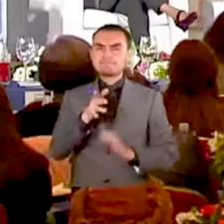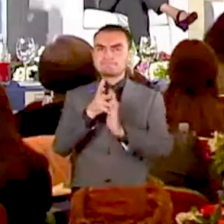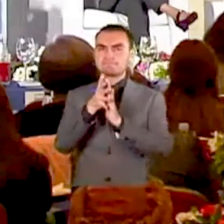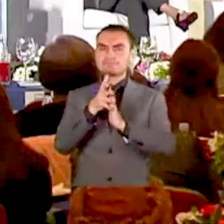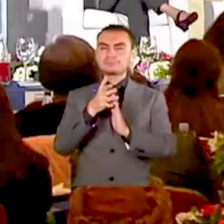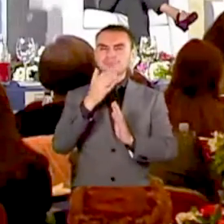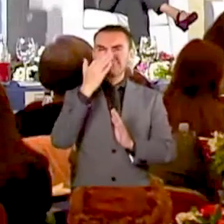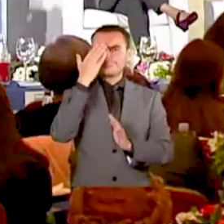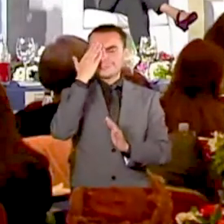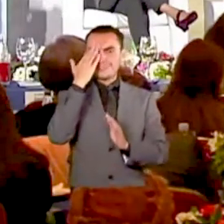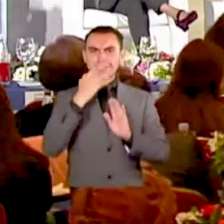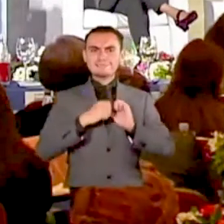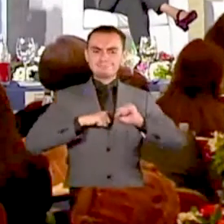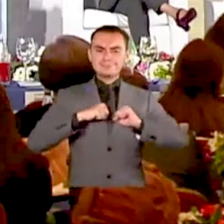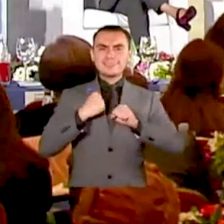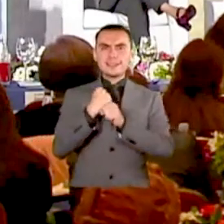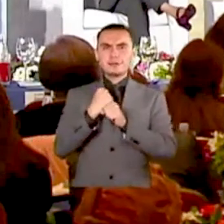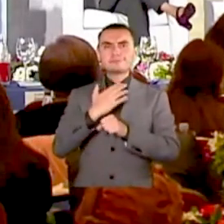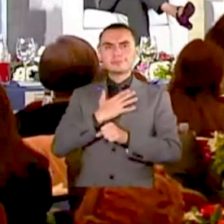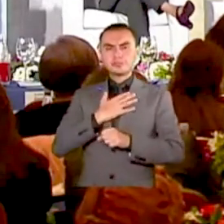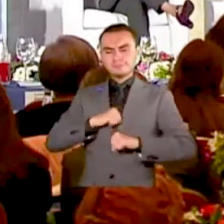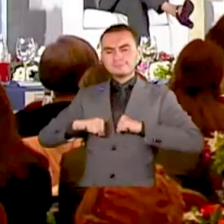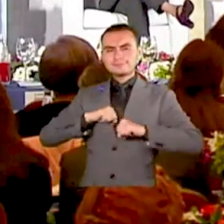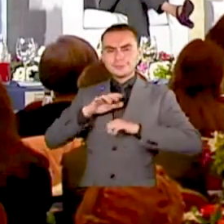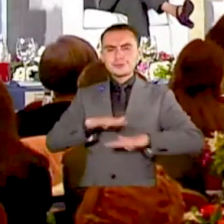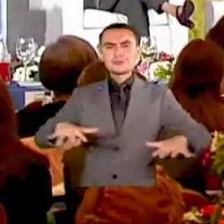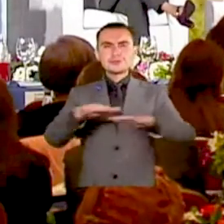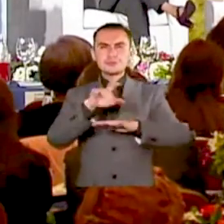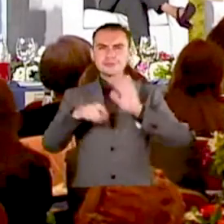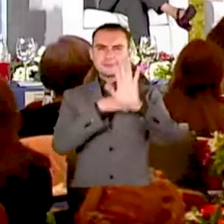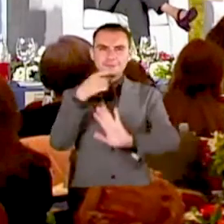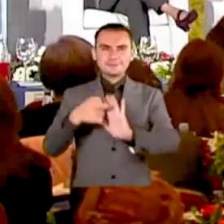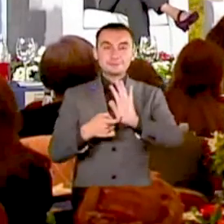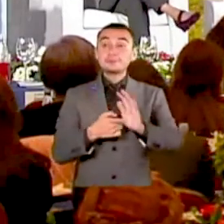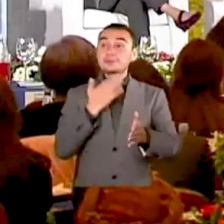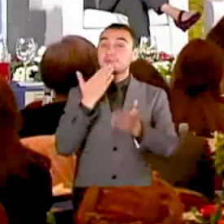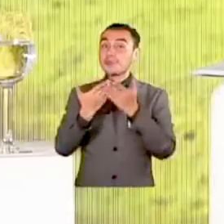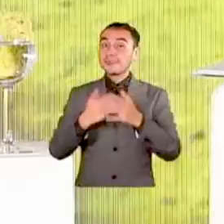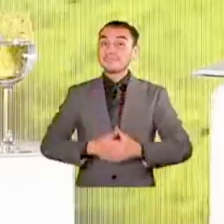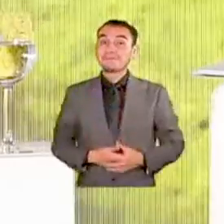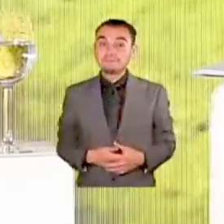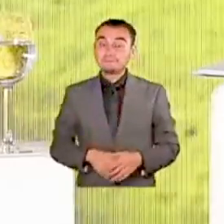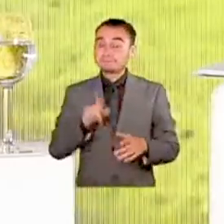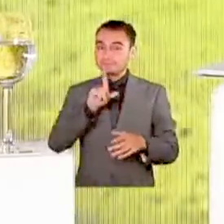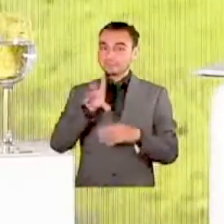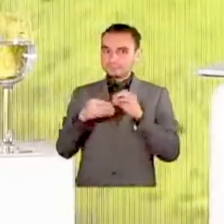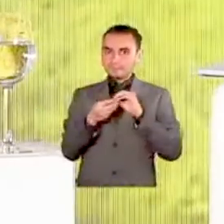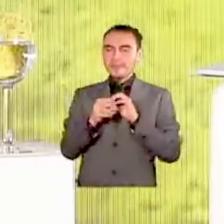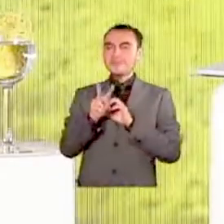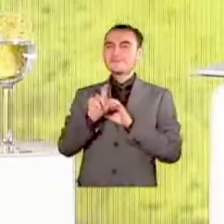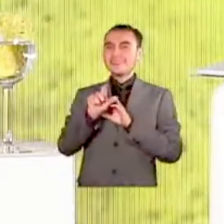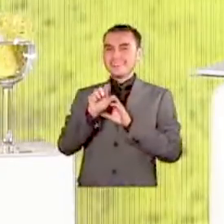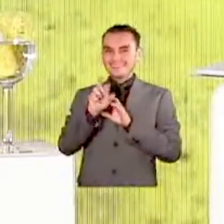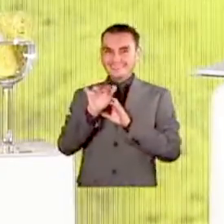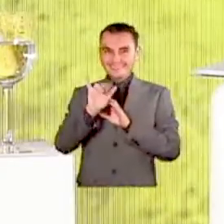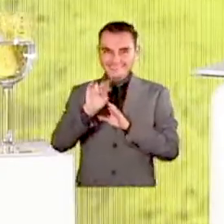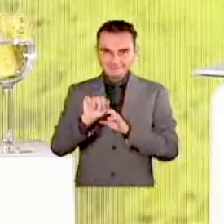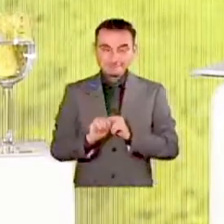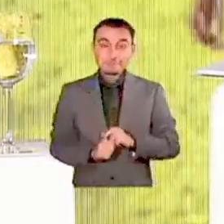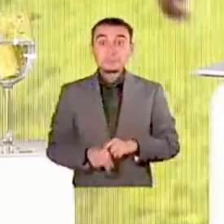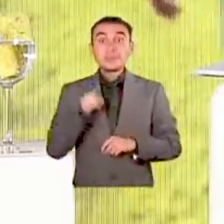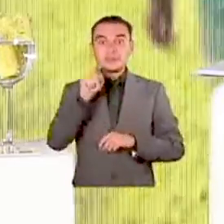ilustrar un poco del fuerte trabajo que hemos realizado en el territorio. Gracias, Valentina. Pero además, Valentina está atenta con